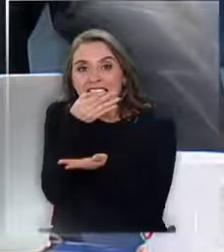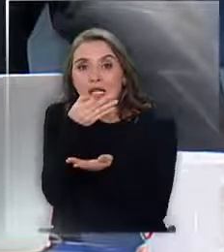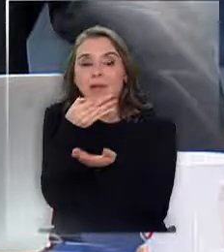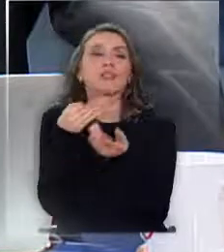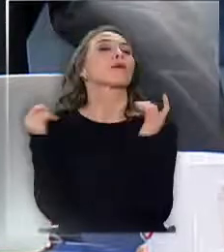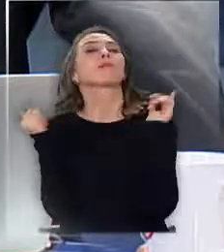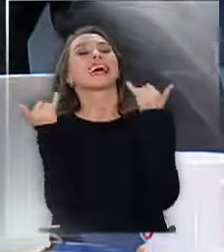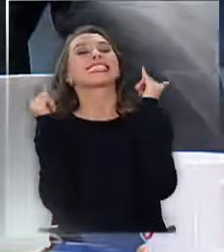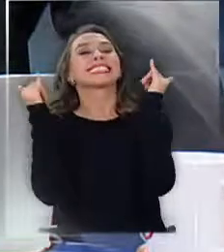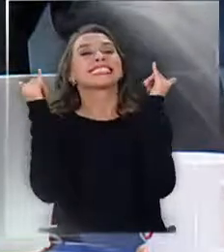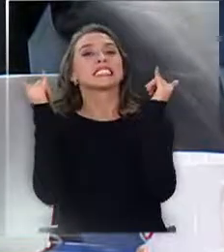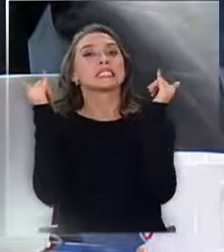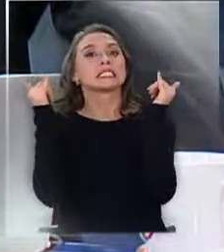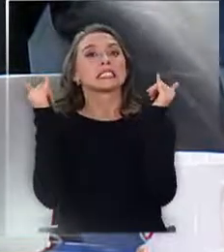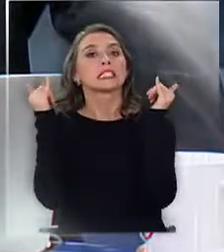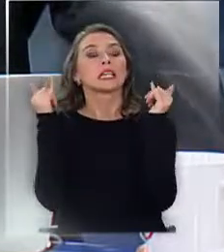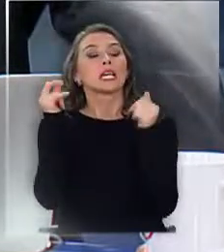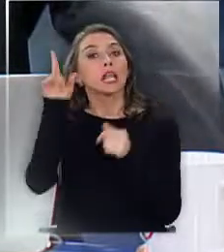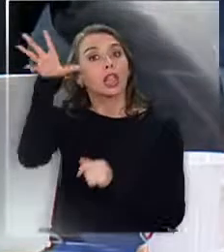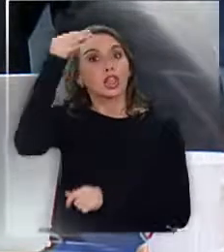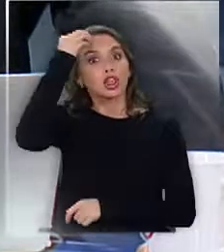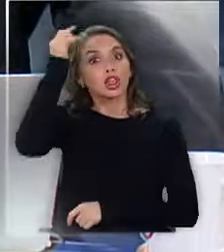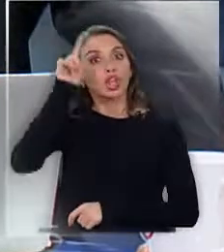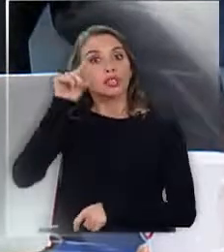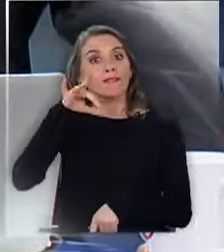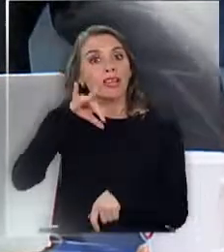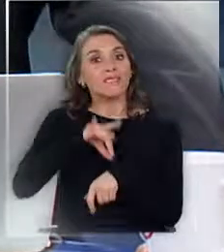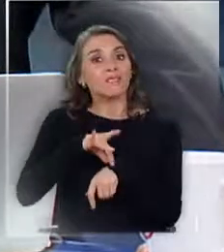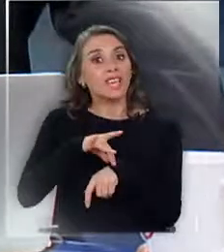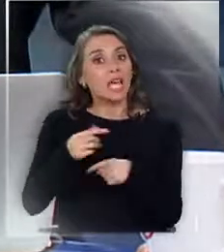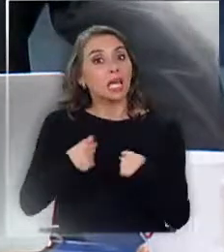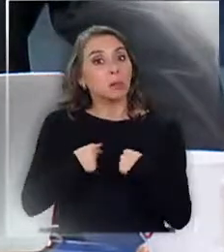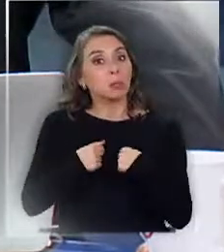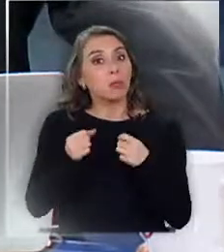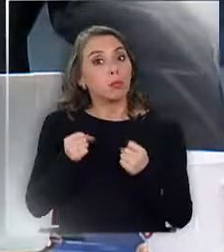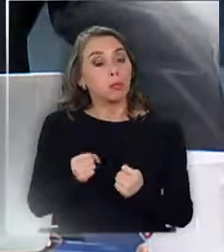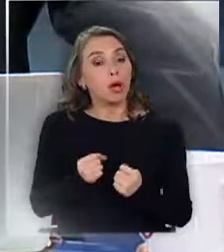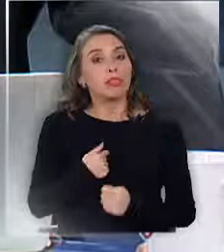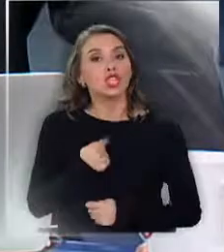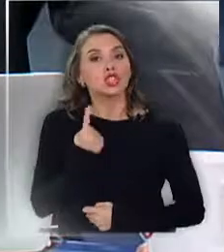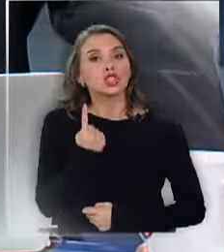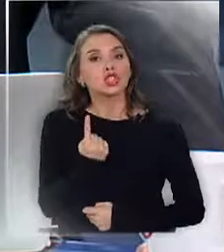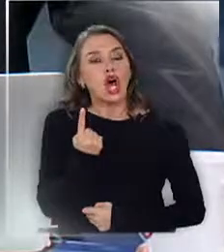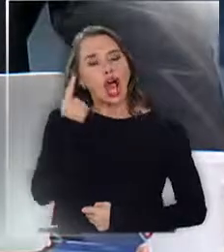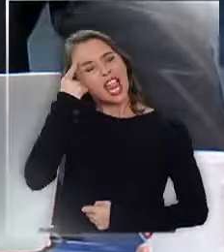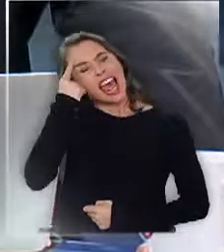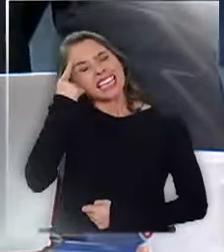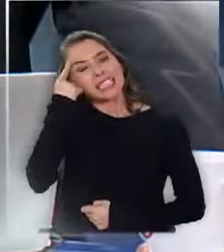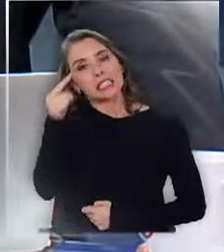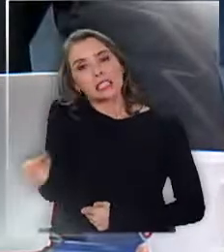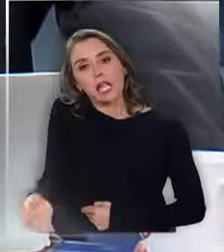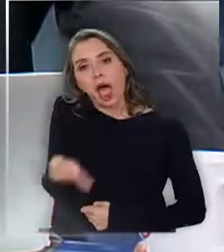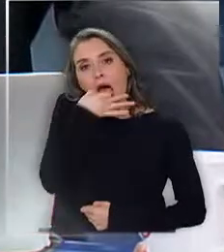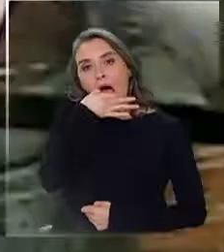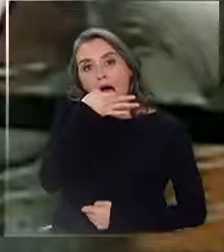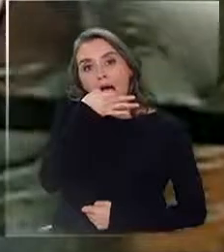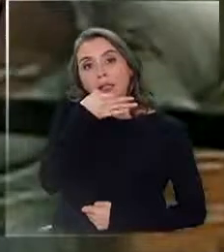recreativa, sin tener presente las consecuencias médicas que trae aparejada la automedicación de este remedio.